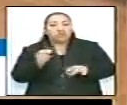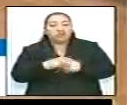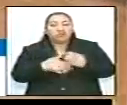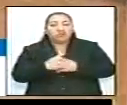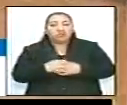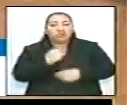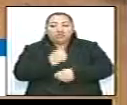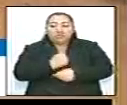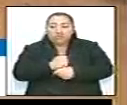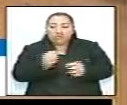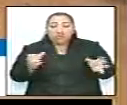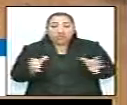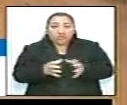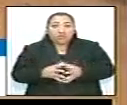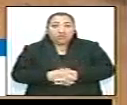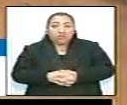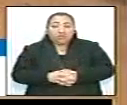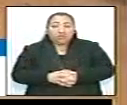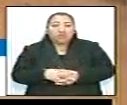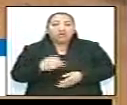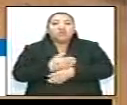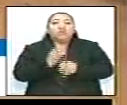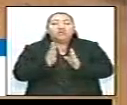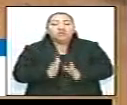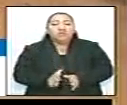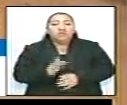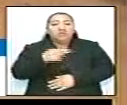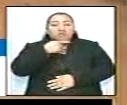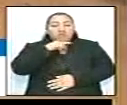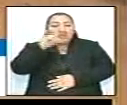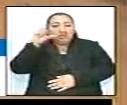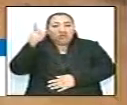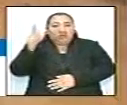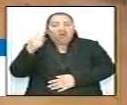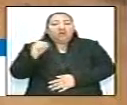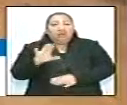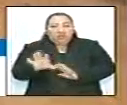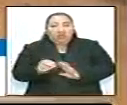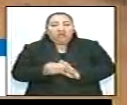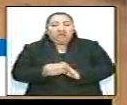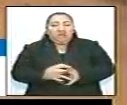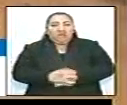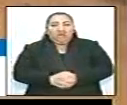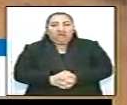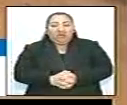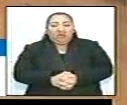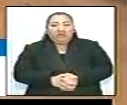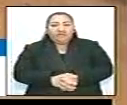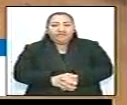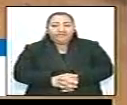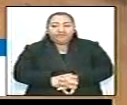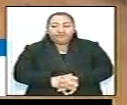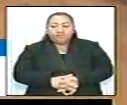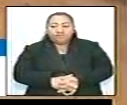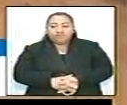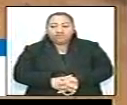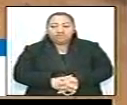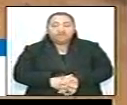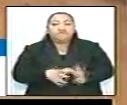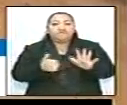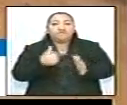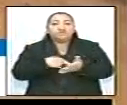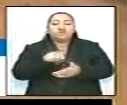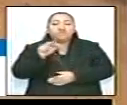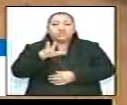incentivación y fortalecimiento para la formación de mujeres líderes, la estamos considerando dentro del 6.3.